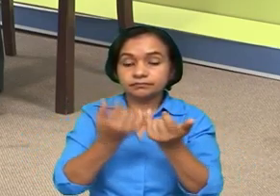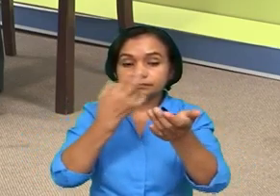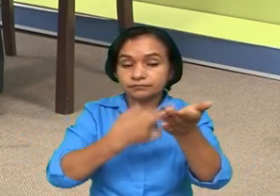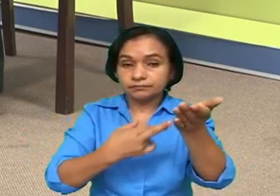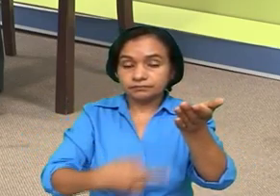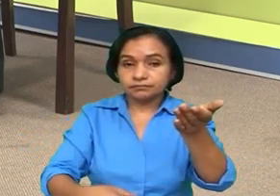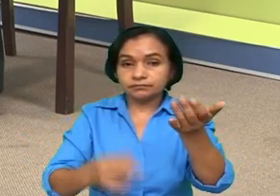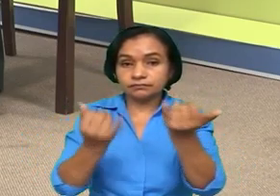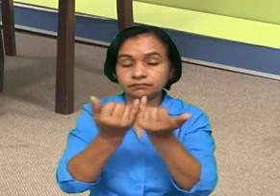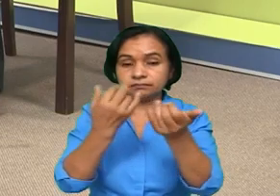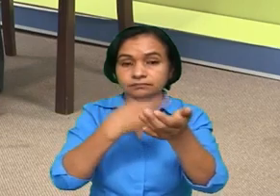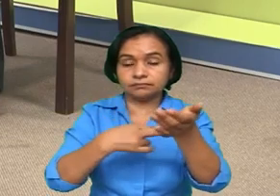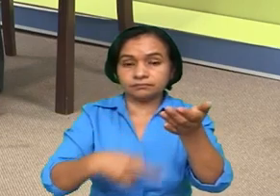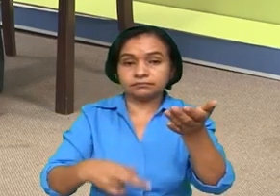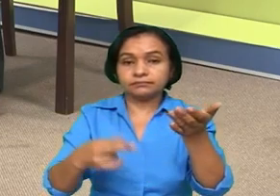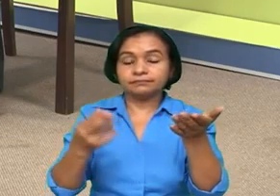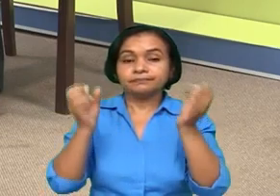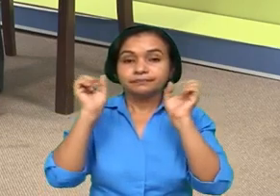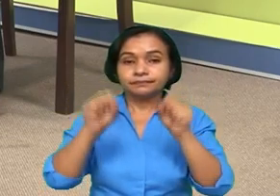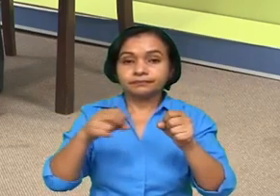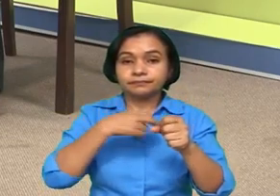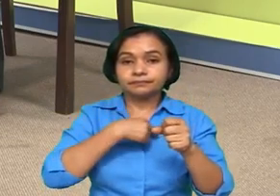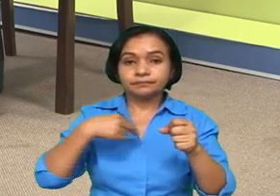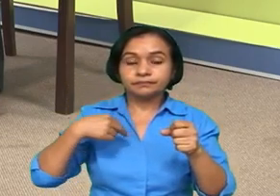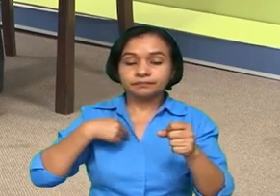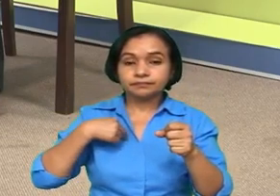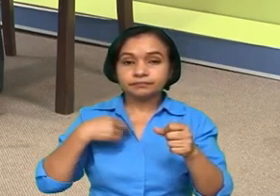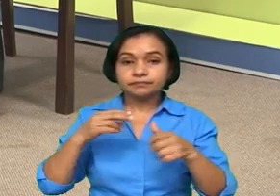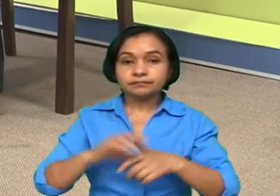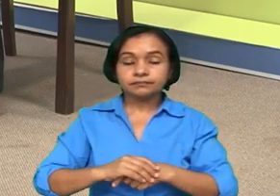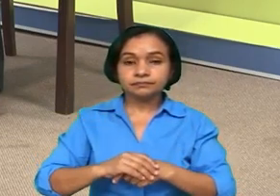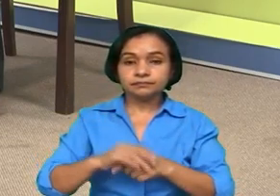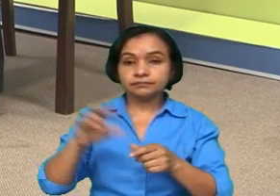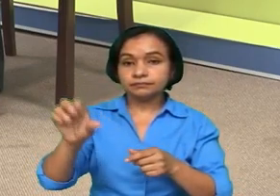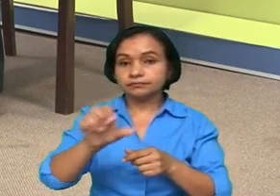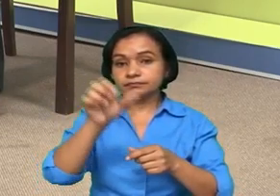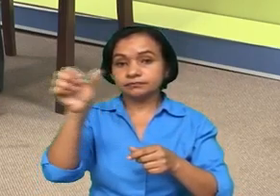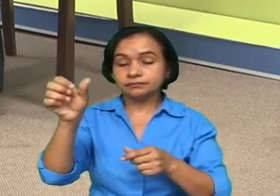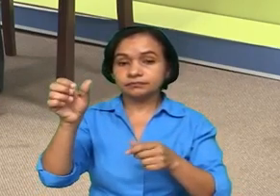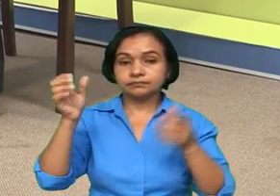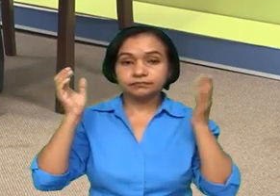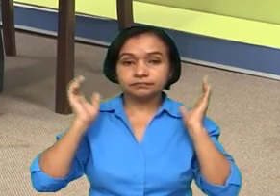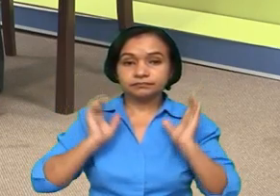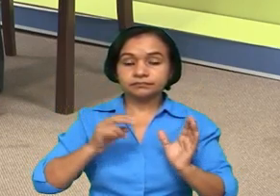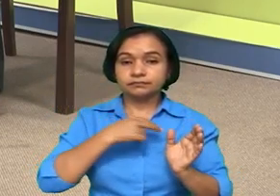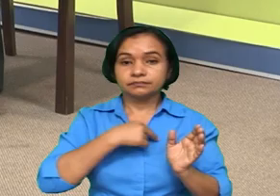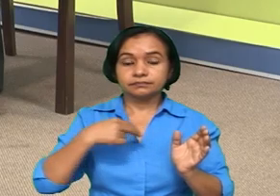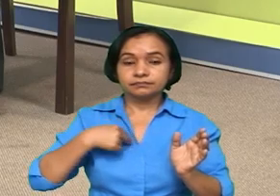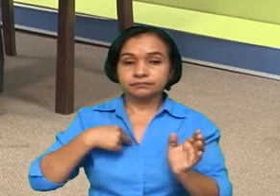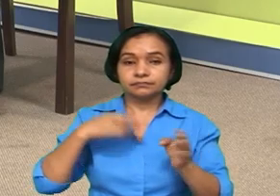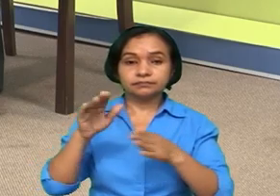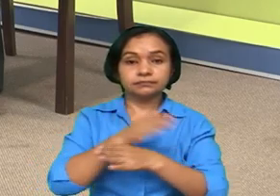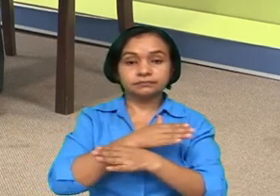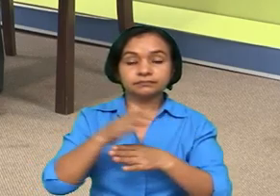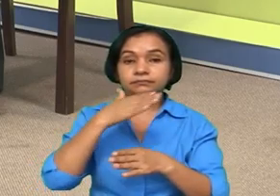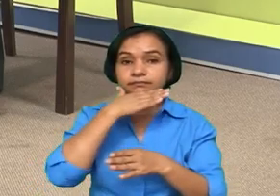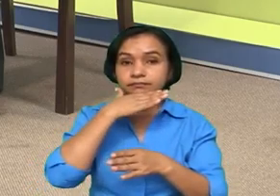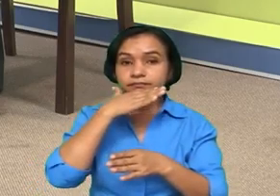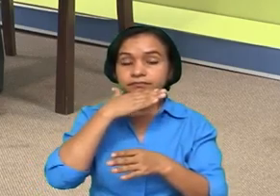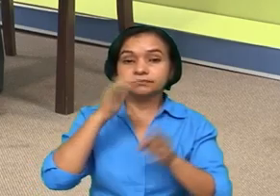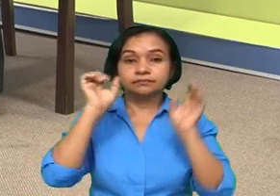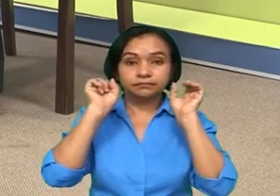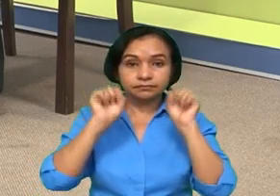sangre. Entonces, que puede incluso llegar hasta otro órgano y producir cuadros severos. Entonces,